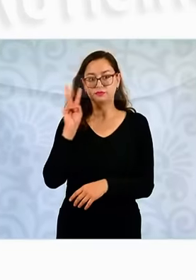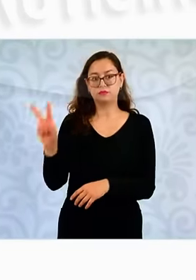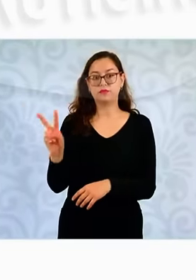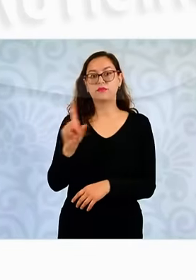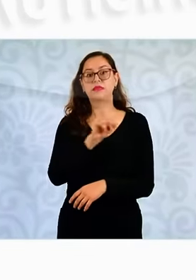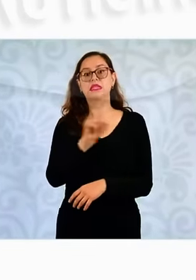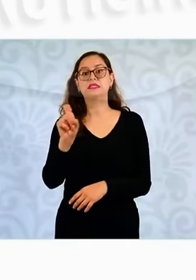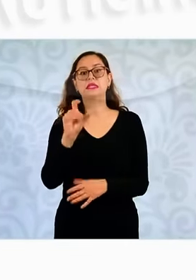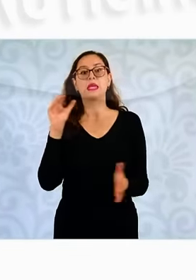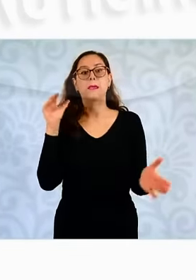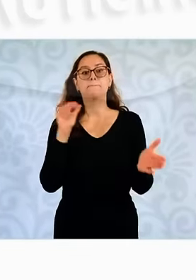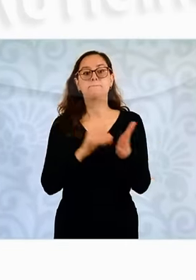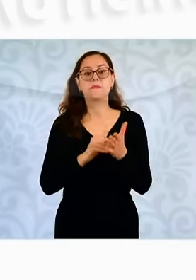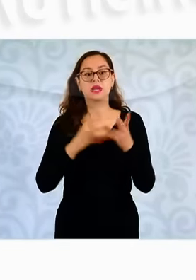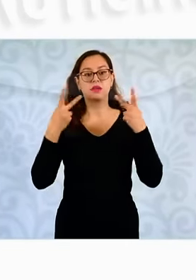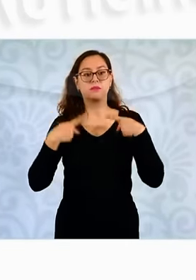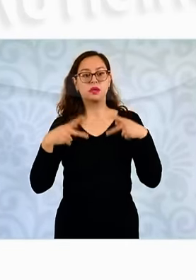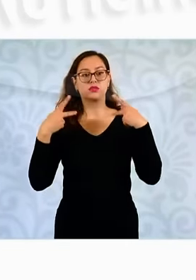en los estados.